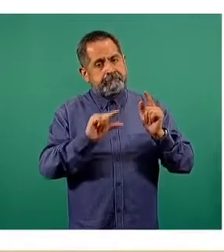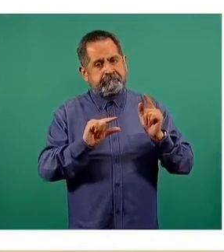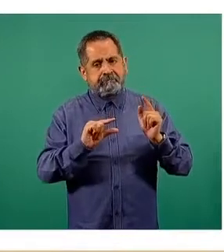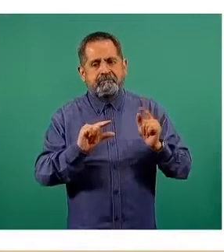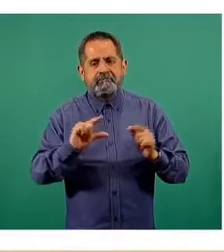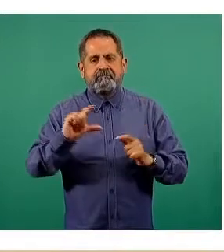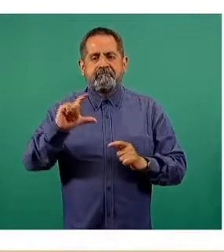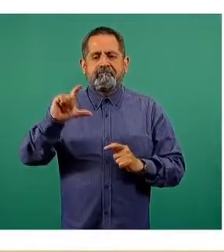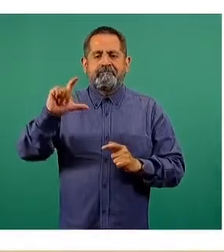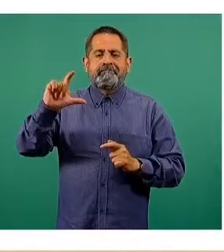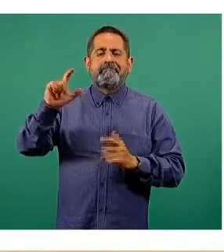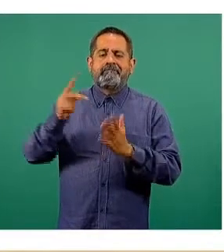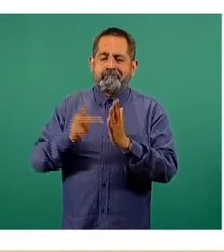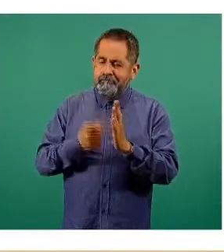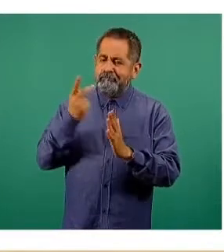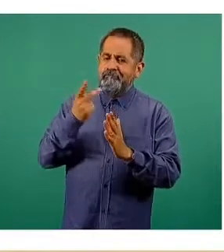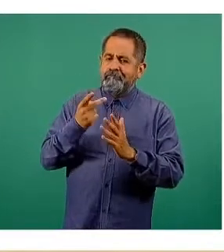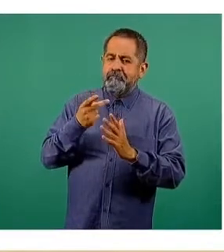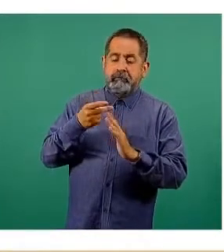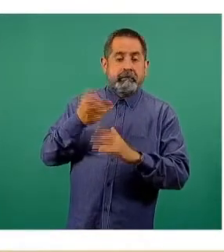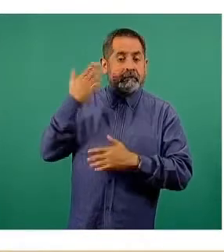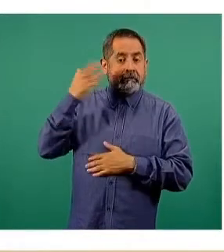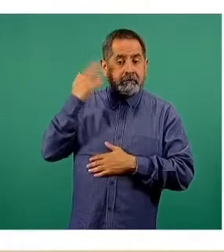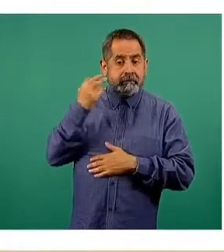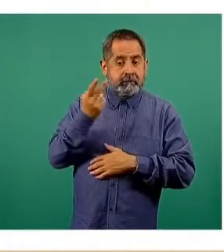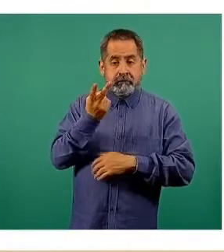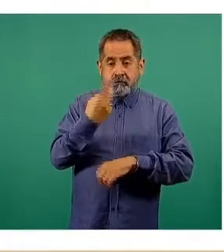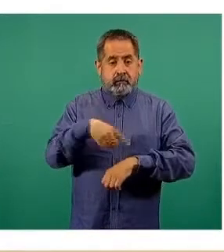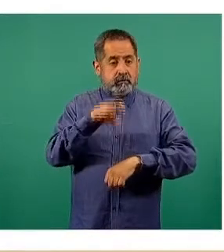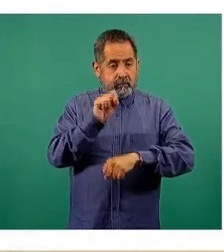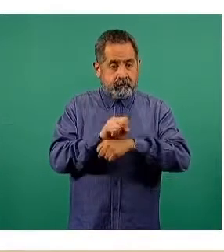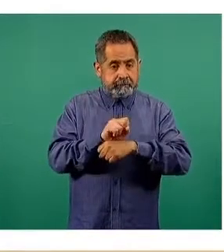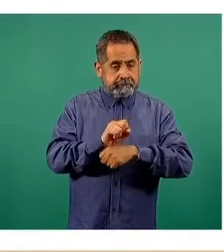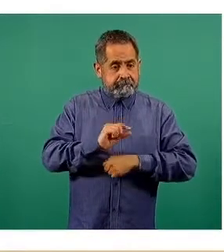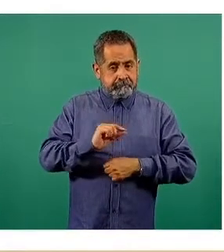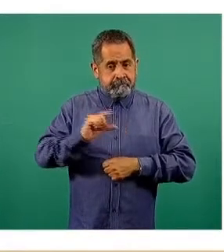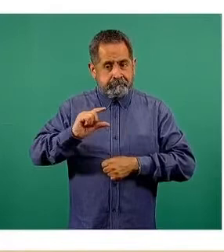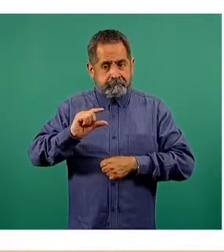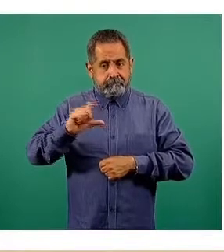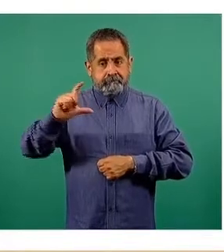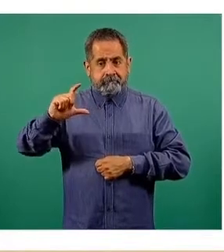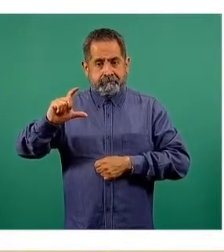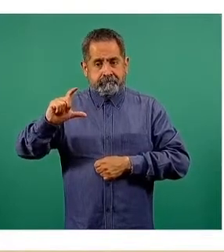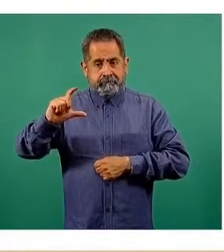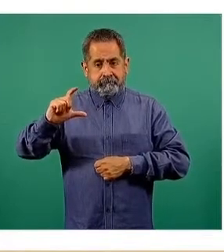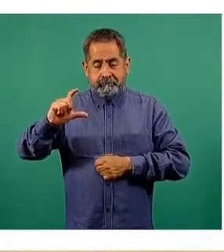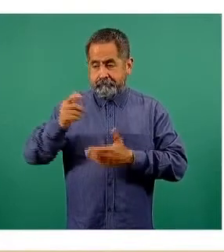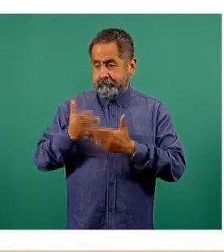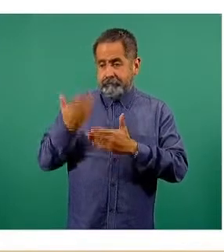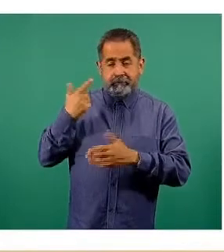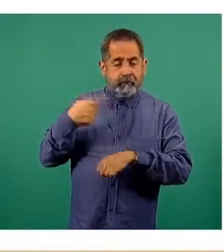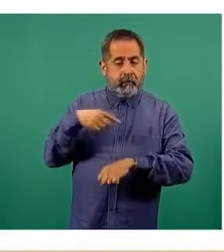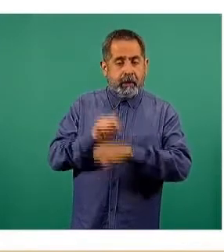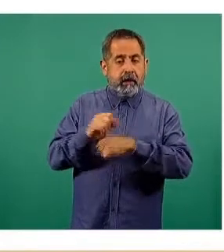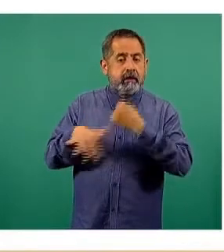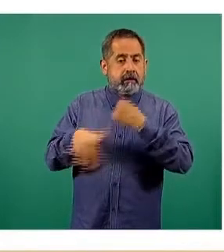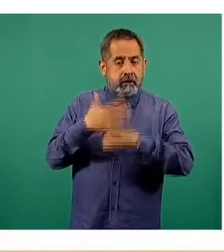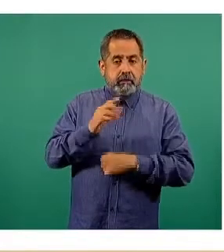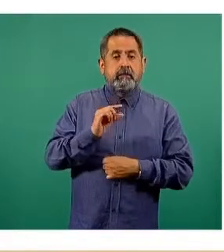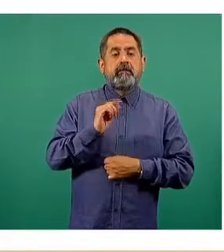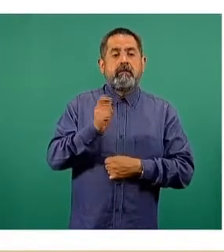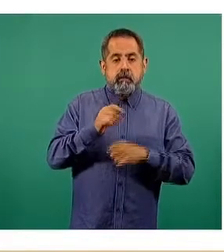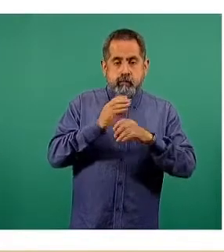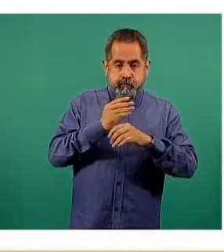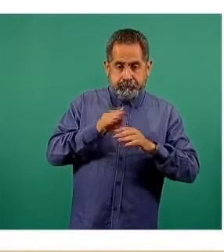epidémica estatal, llevaba 2 semanas de un incremento. La buena noticia es que para la semana 15 este incremento